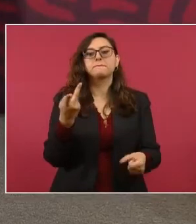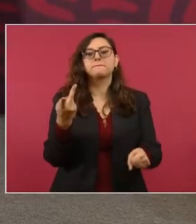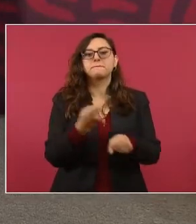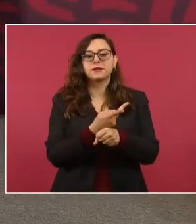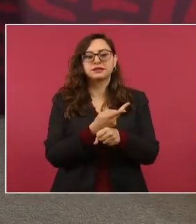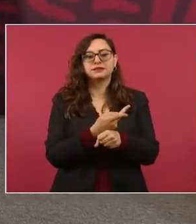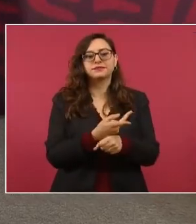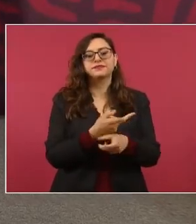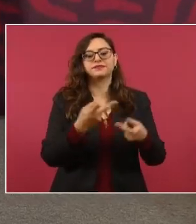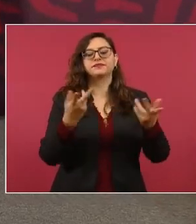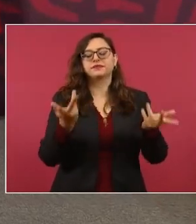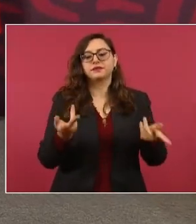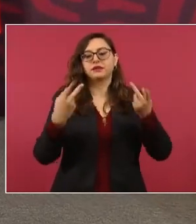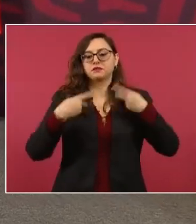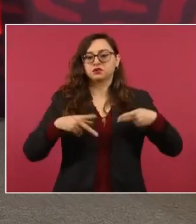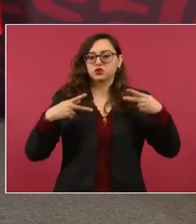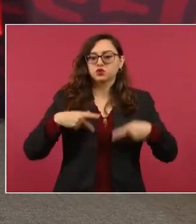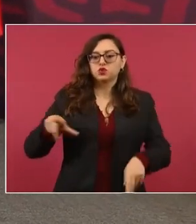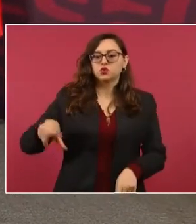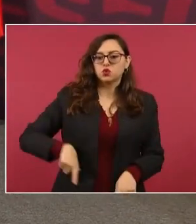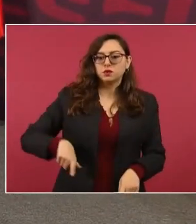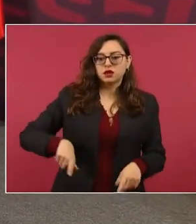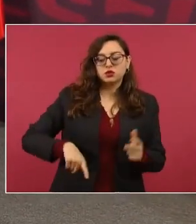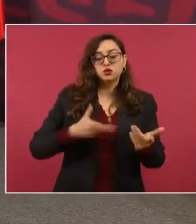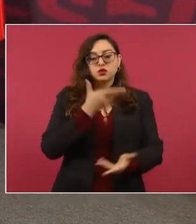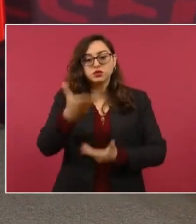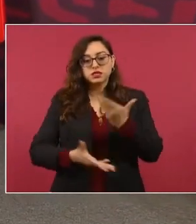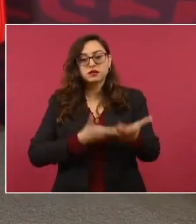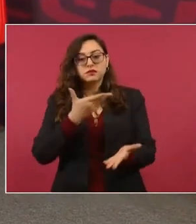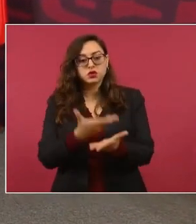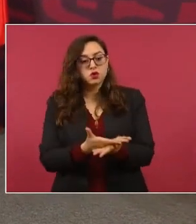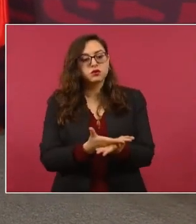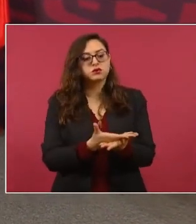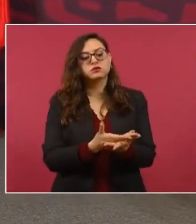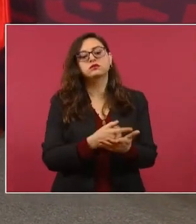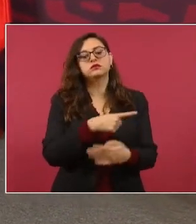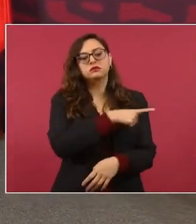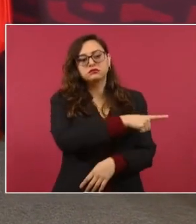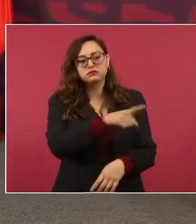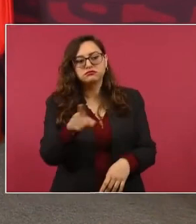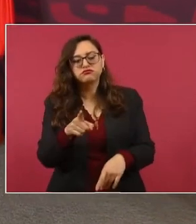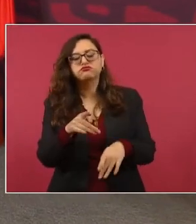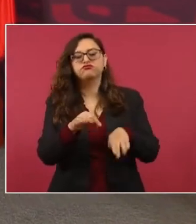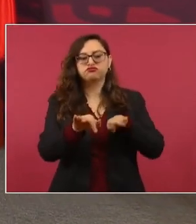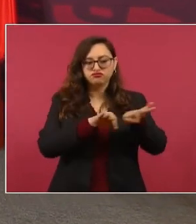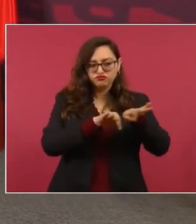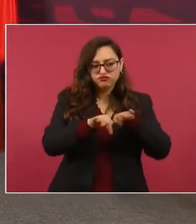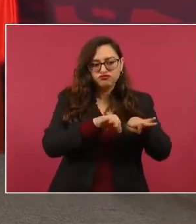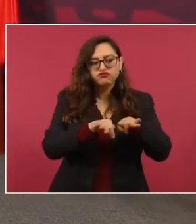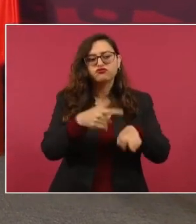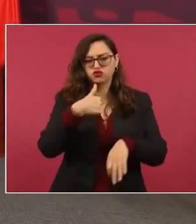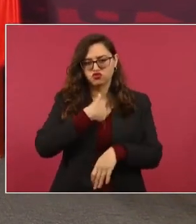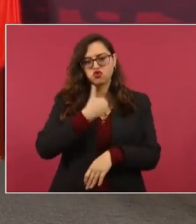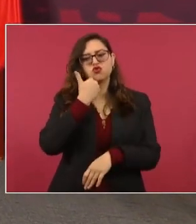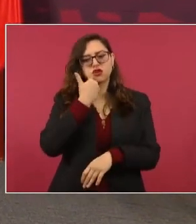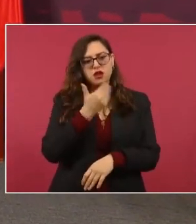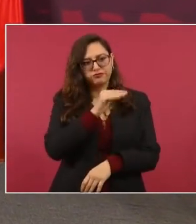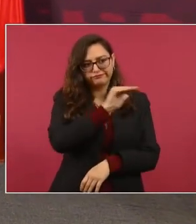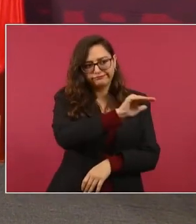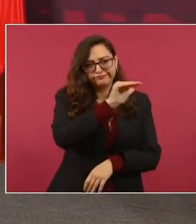atendiendo a la gente en los distintos programas de bienestar. Quiero hablar con ellos,